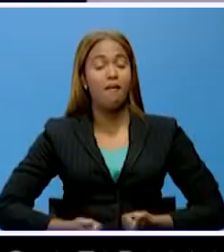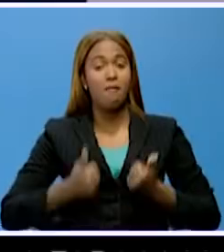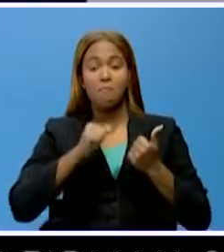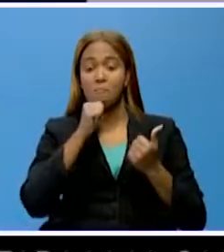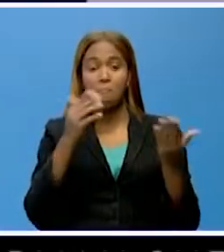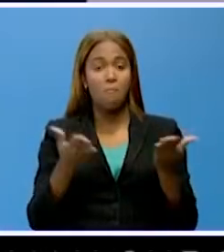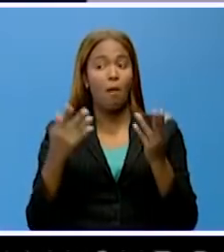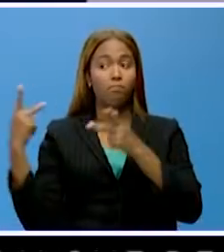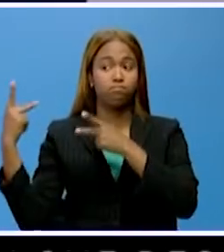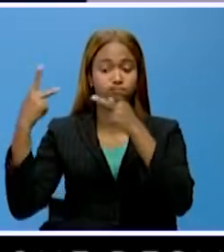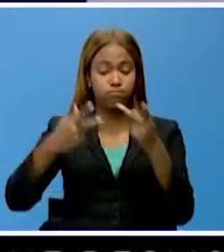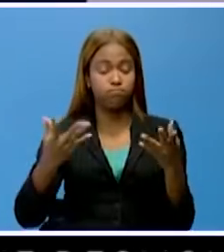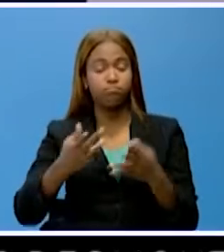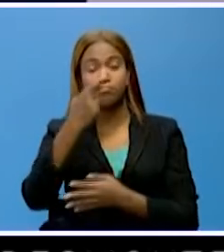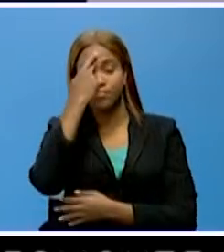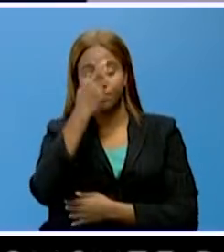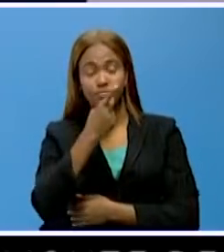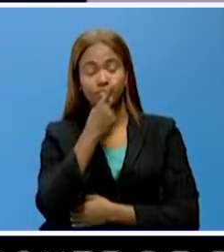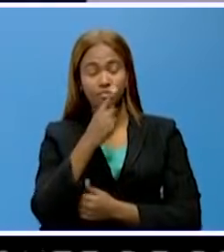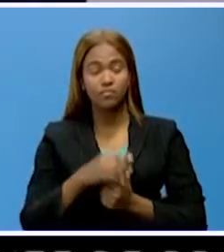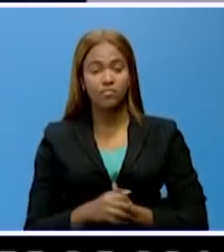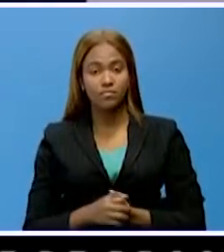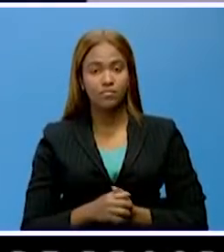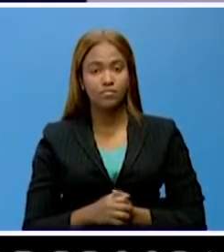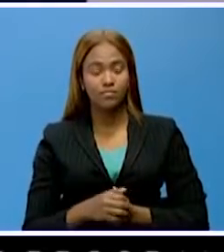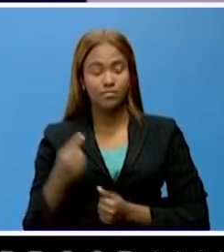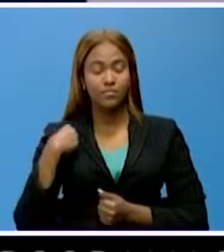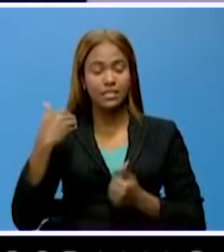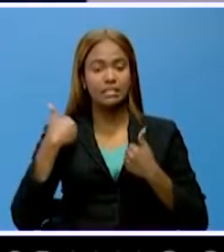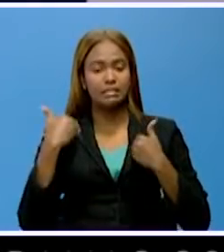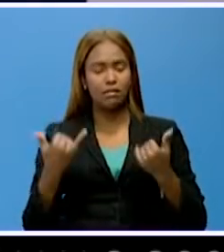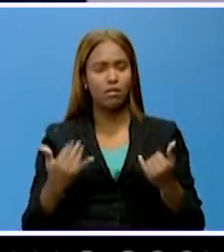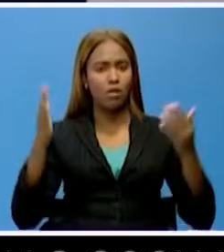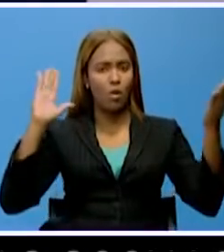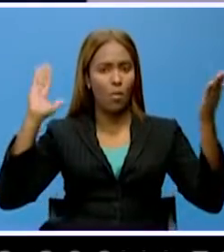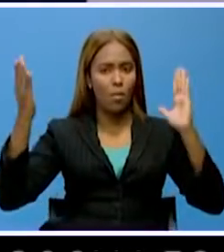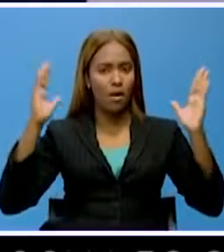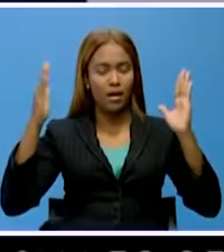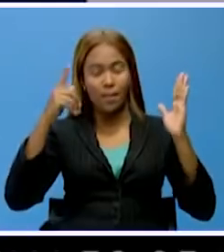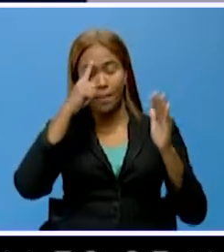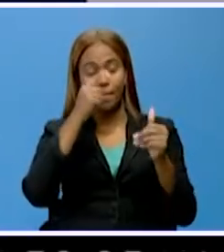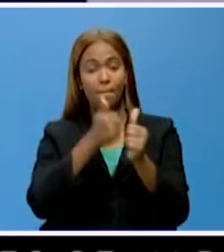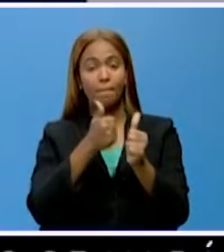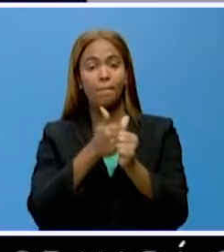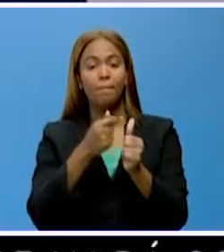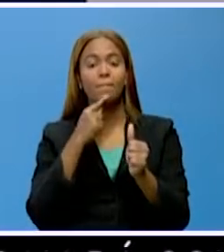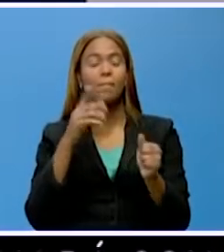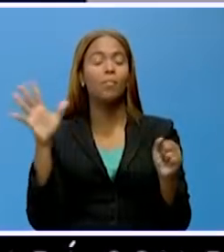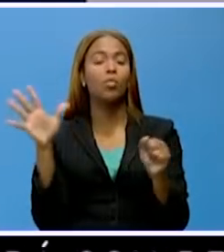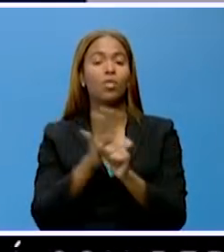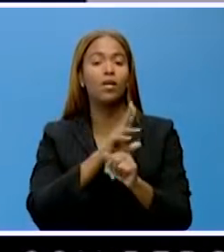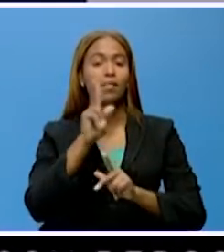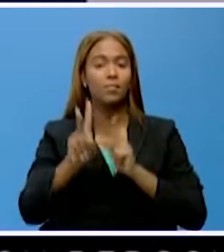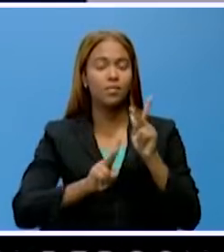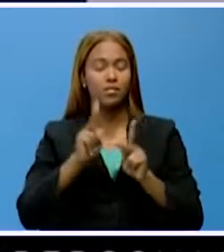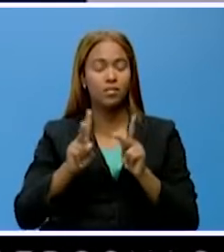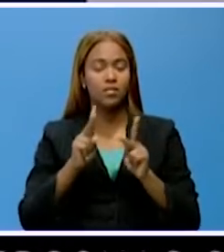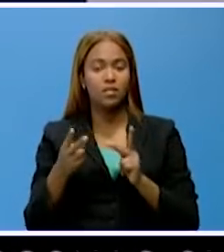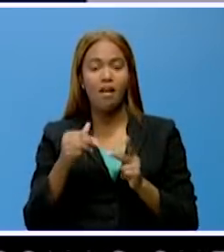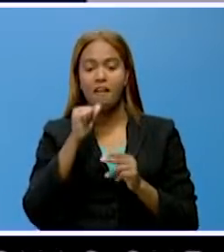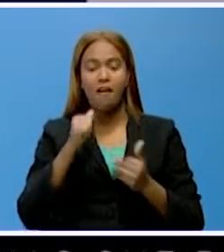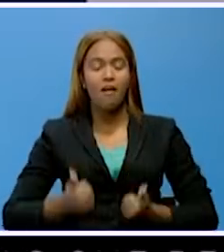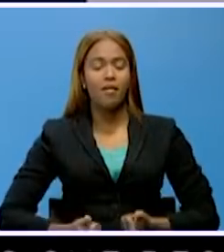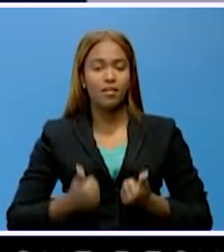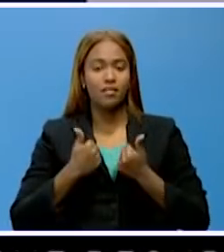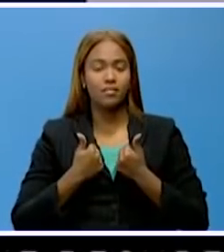la República Dominicana. Si hacemos una comparación, este fue el total de personas no